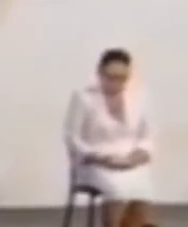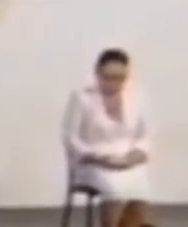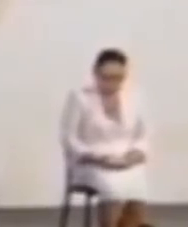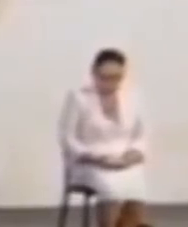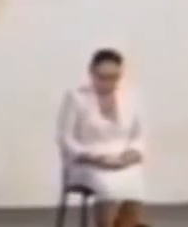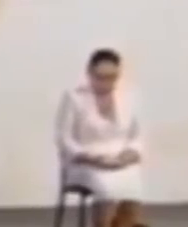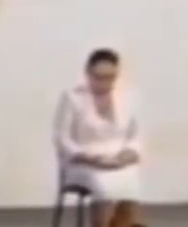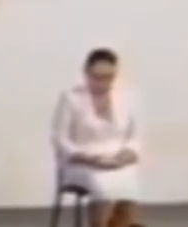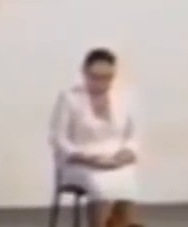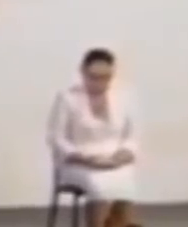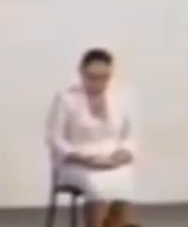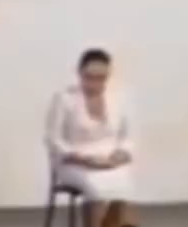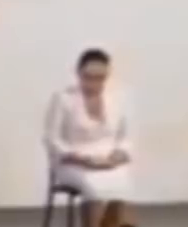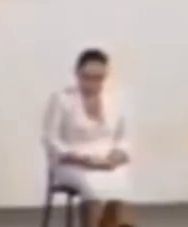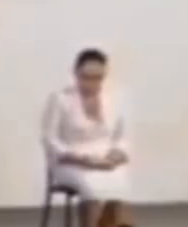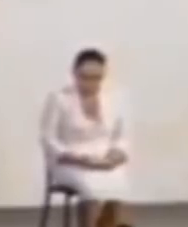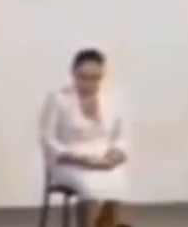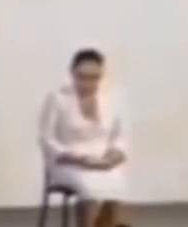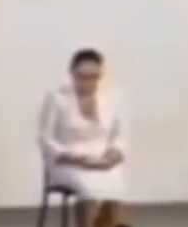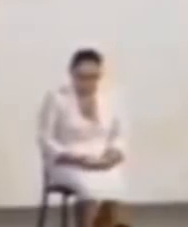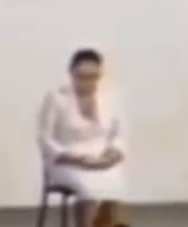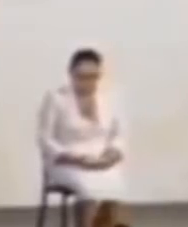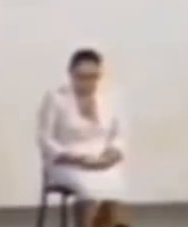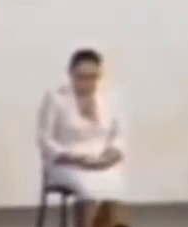Entonces, ¿por qué mencioné